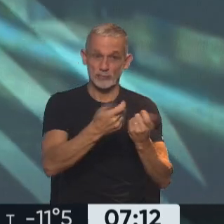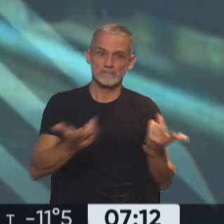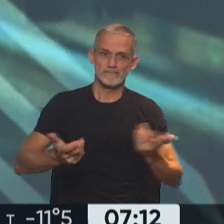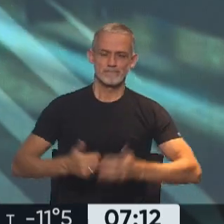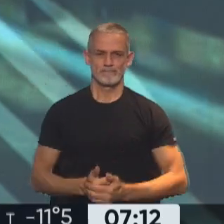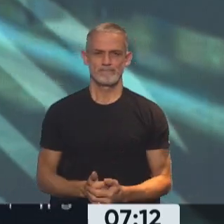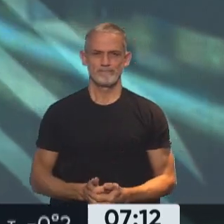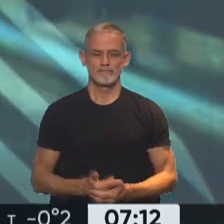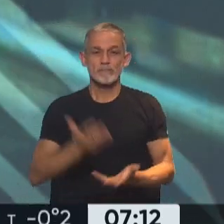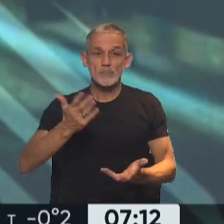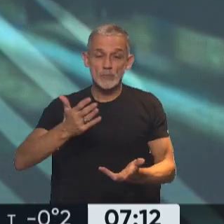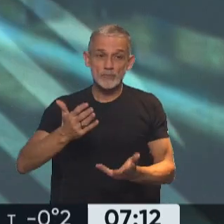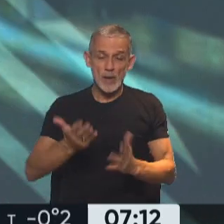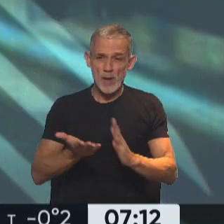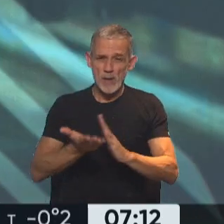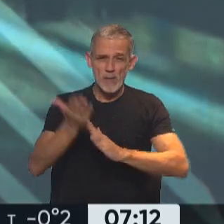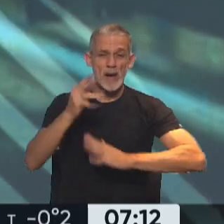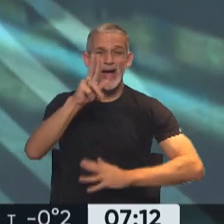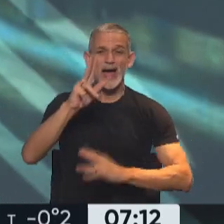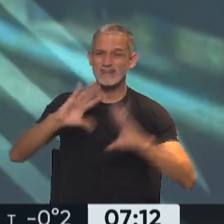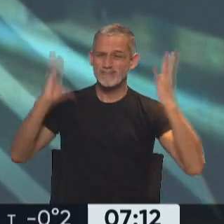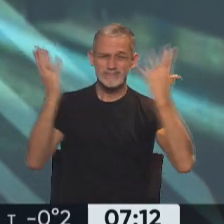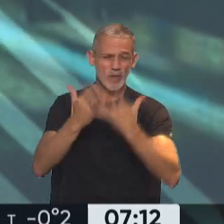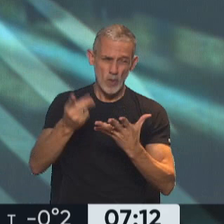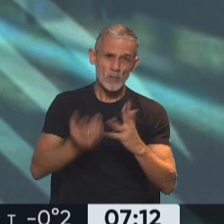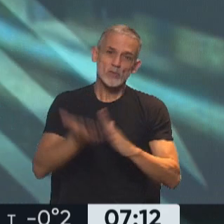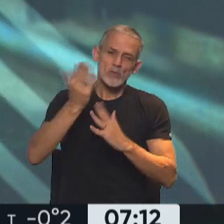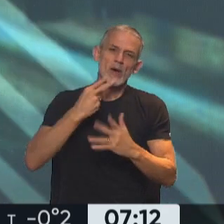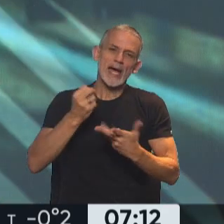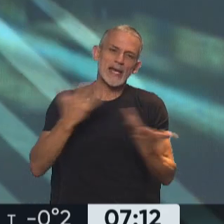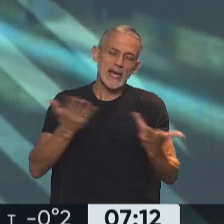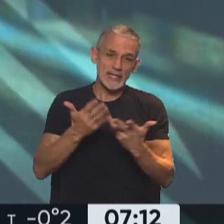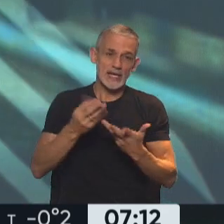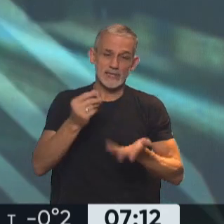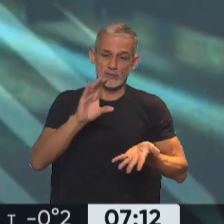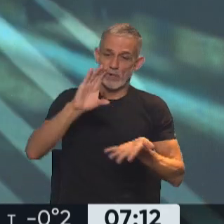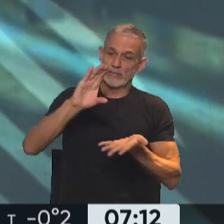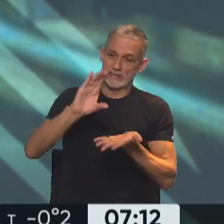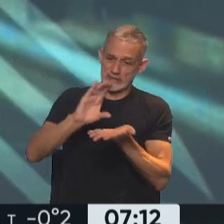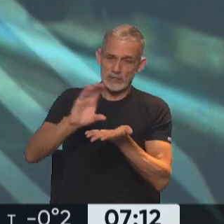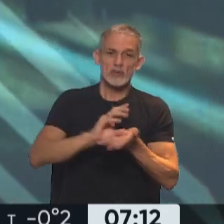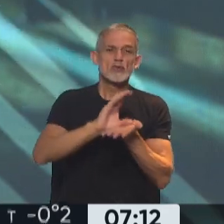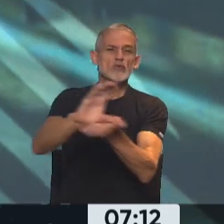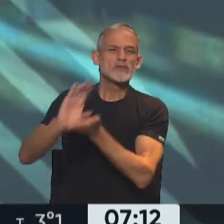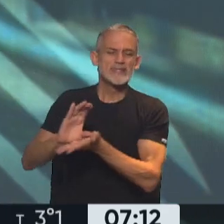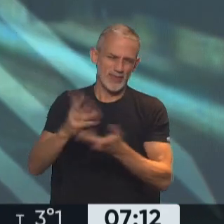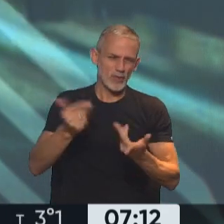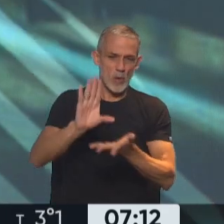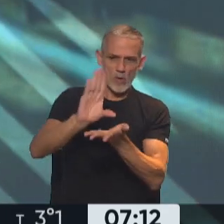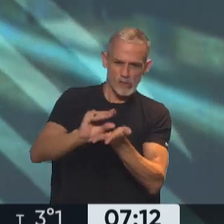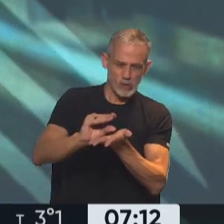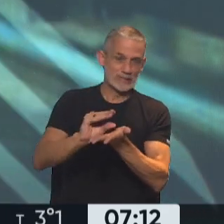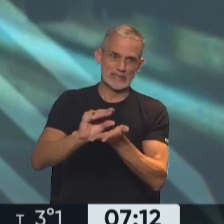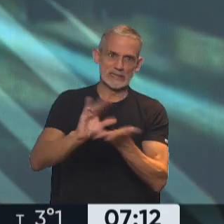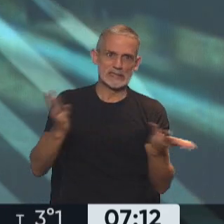que subió tanto la energía a nivel internacional que la baja del subsidio energético, que era lo que se preveía para bajar el